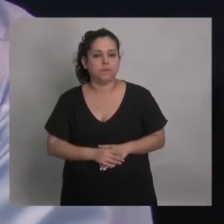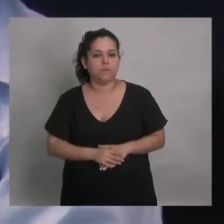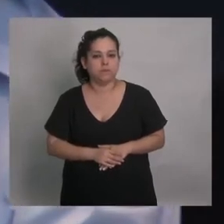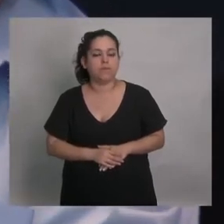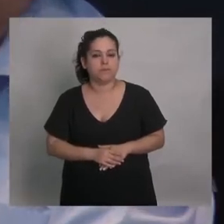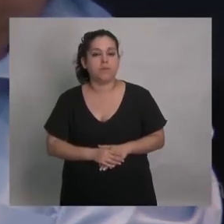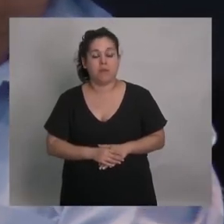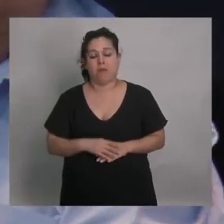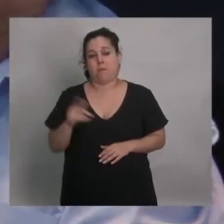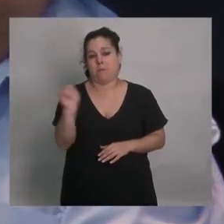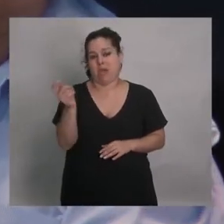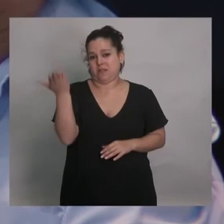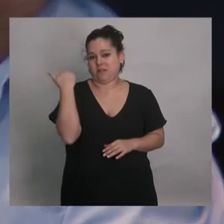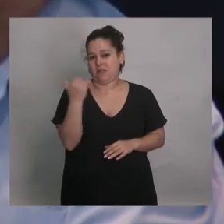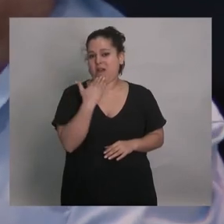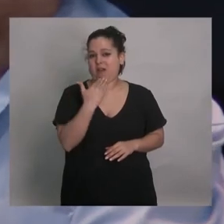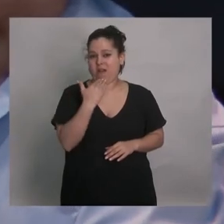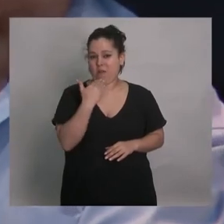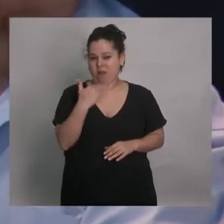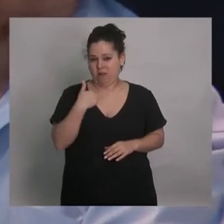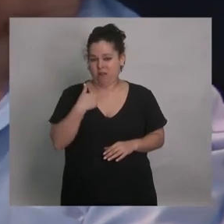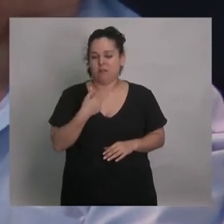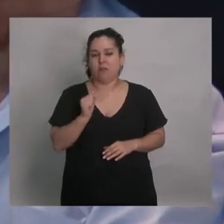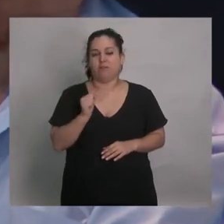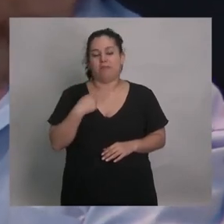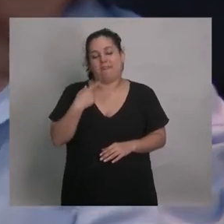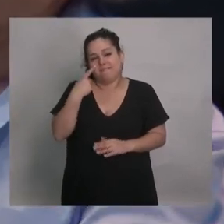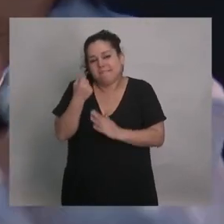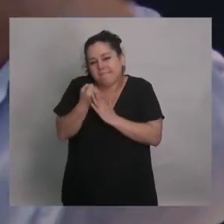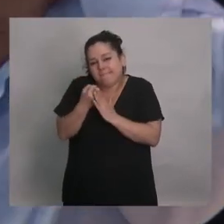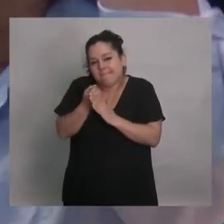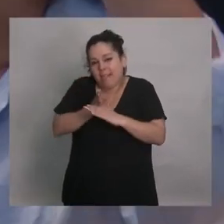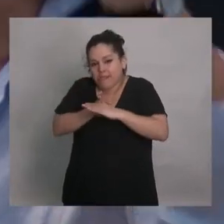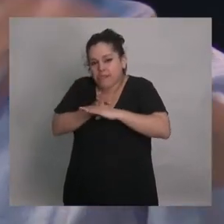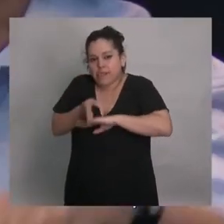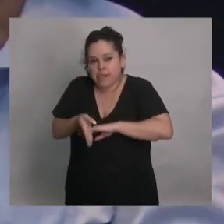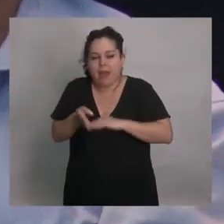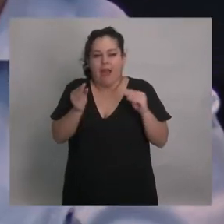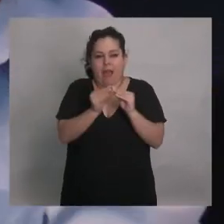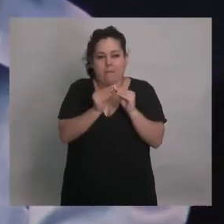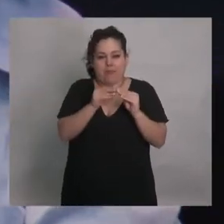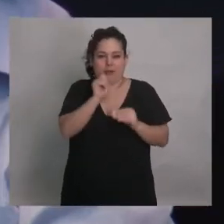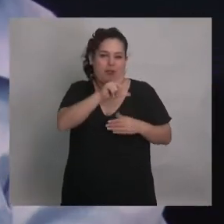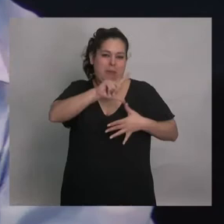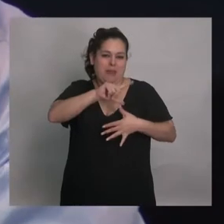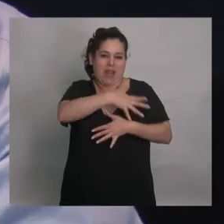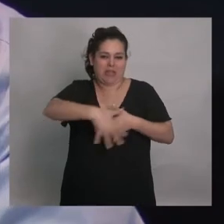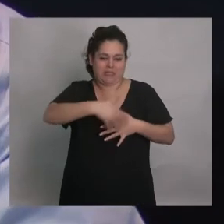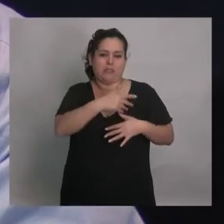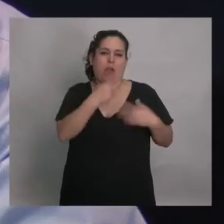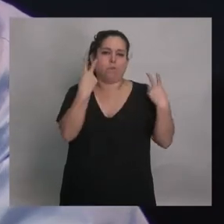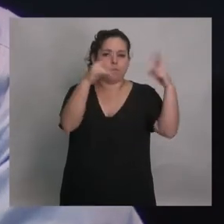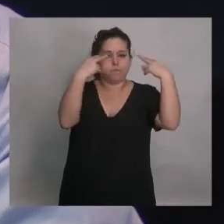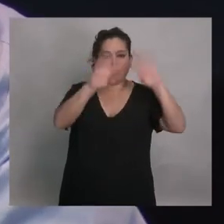en el medio abril intenté entrar con un amigo de caminada por la américa latina y el mundo